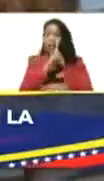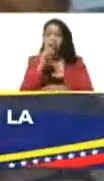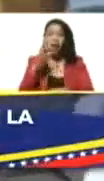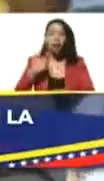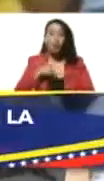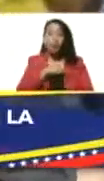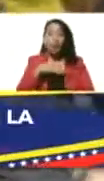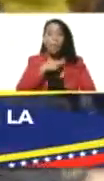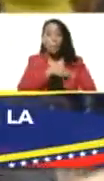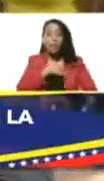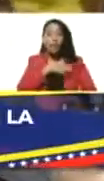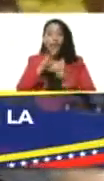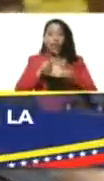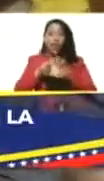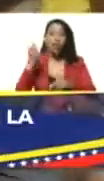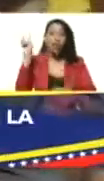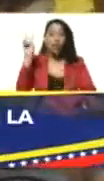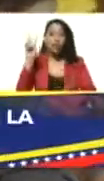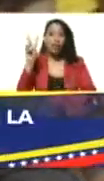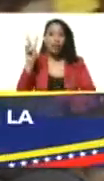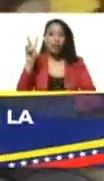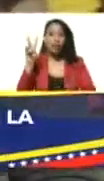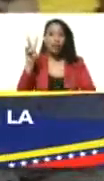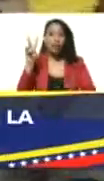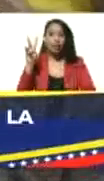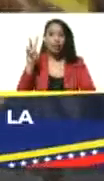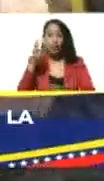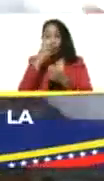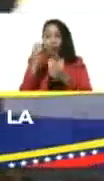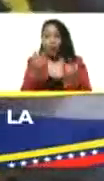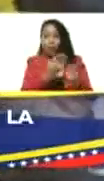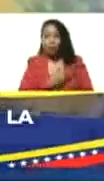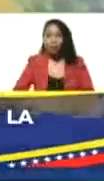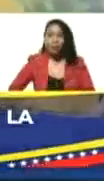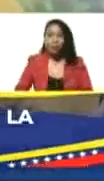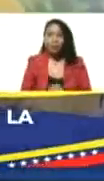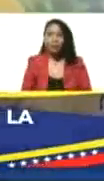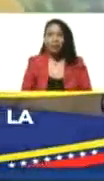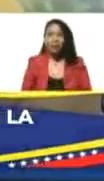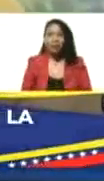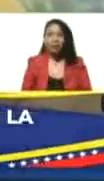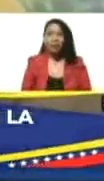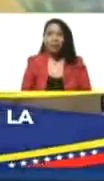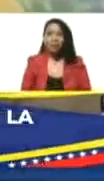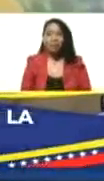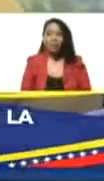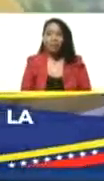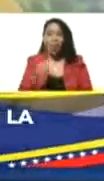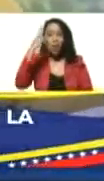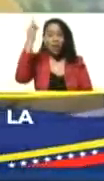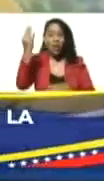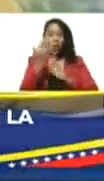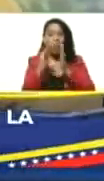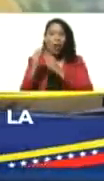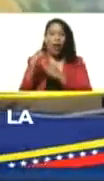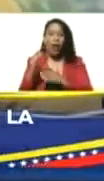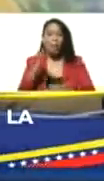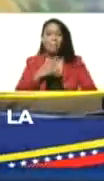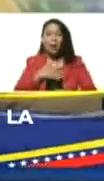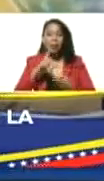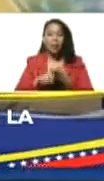nuestra misión Vivienda Venezuela, Villarruel, te amo. Bienvenido. Gracias, orale. Consejo Comunal